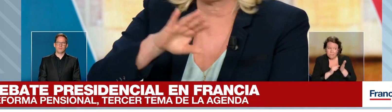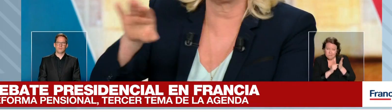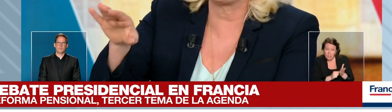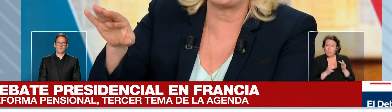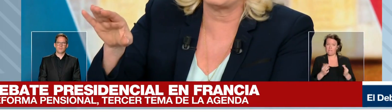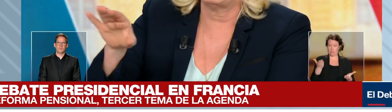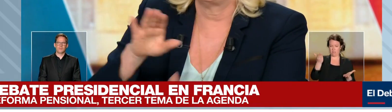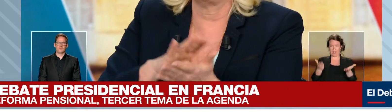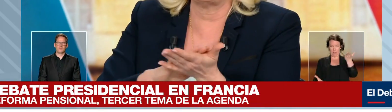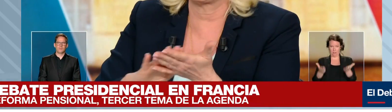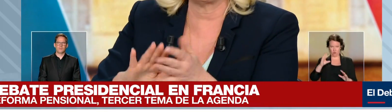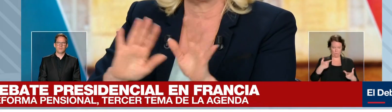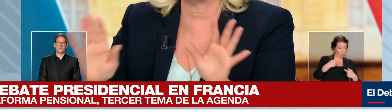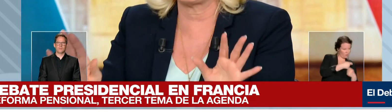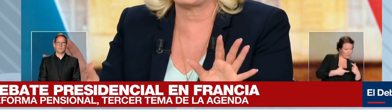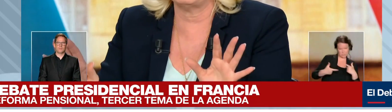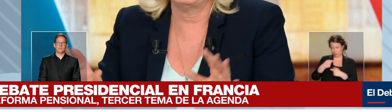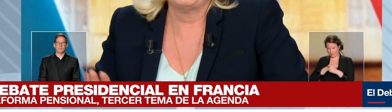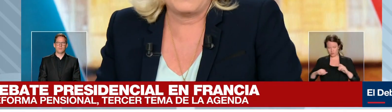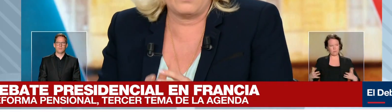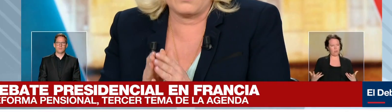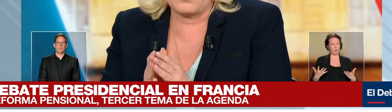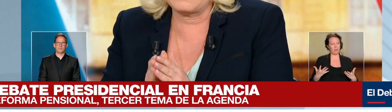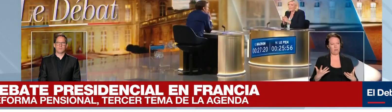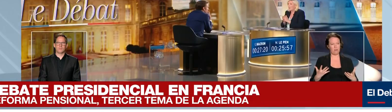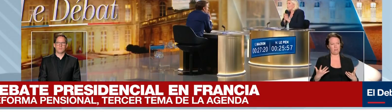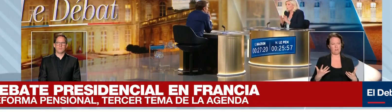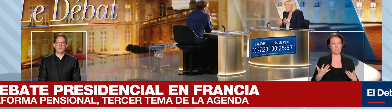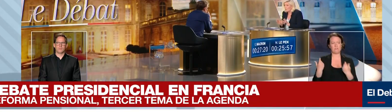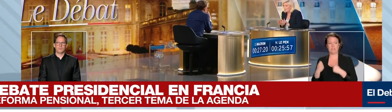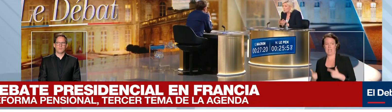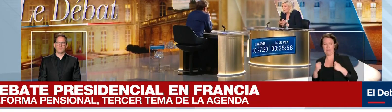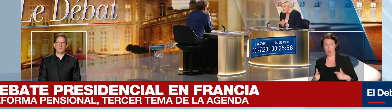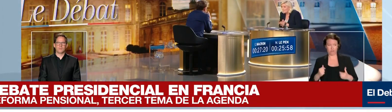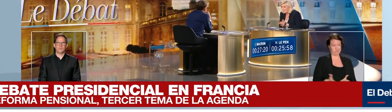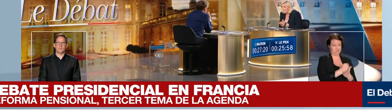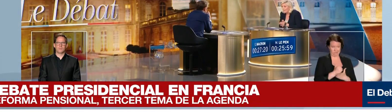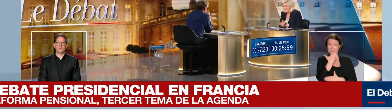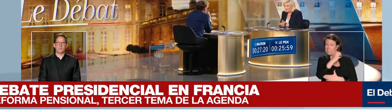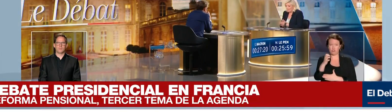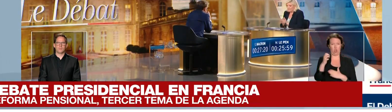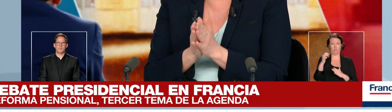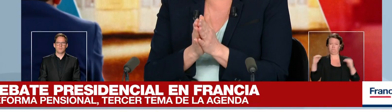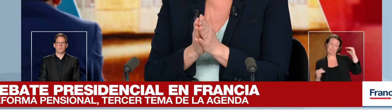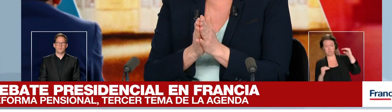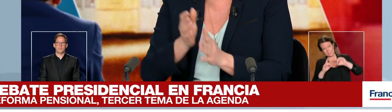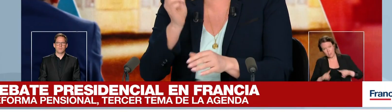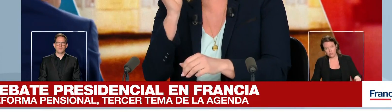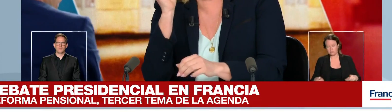85.000 millones de déficit de la balanza comercial. Esto es imposible modificarlo, pero es un récord